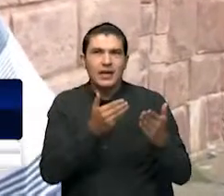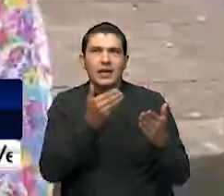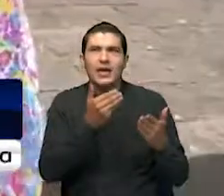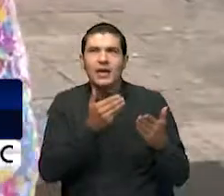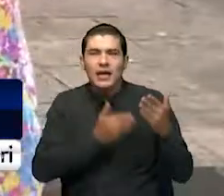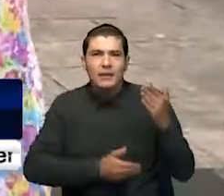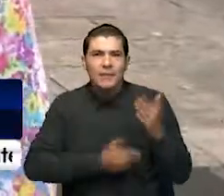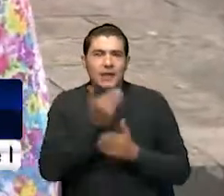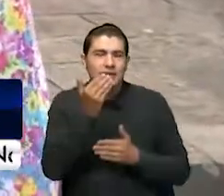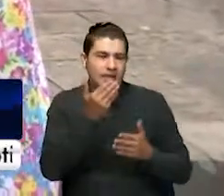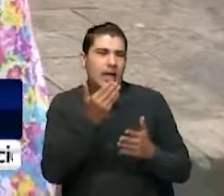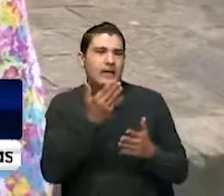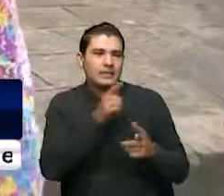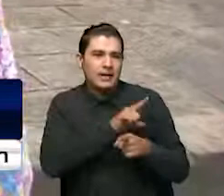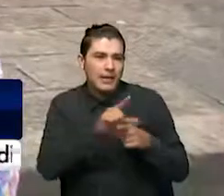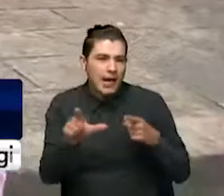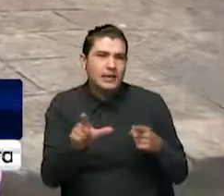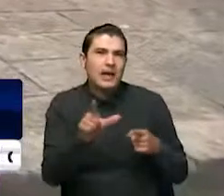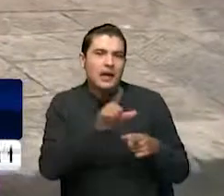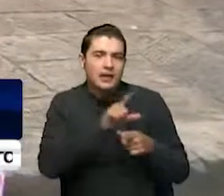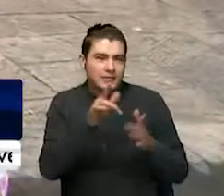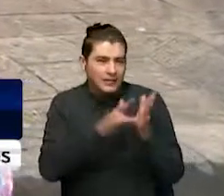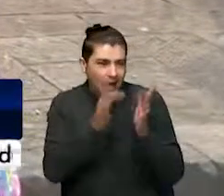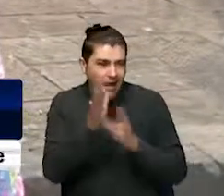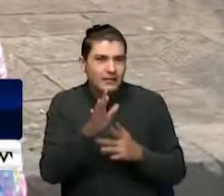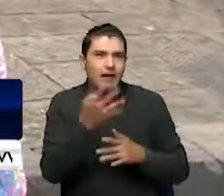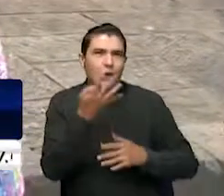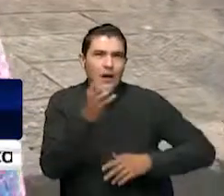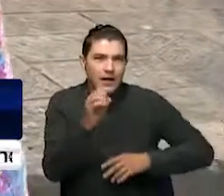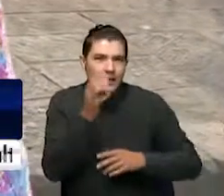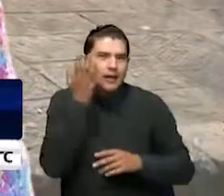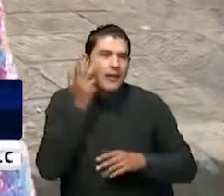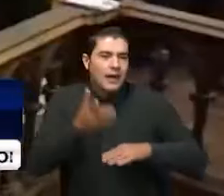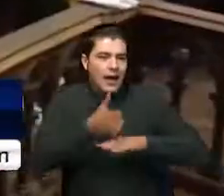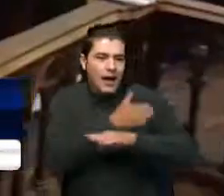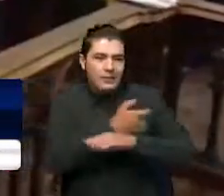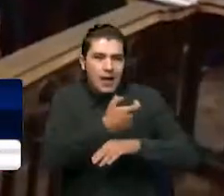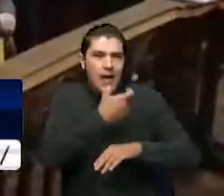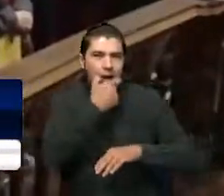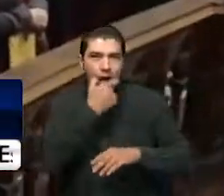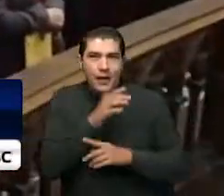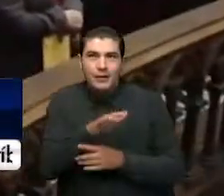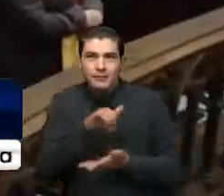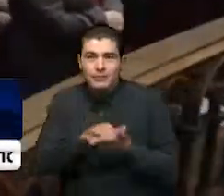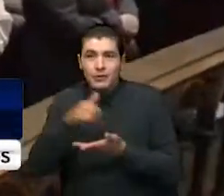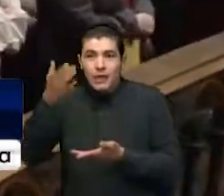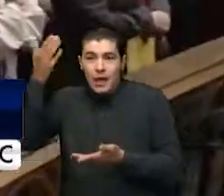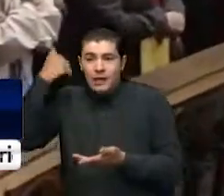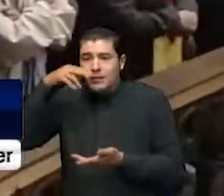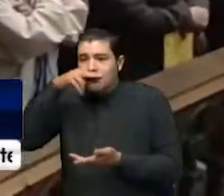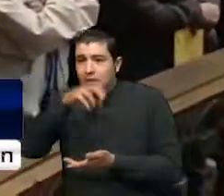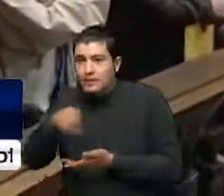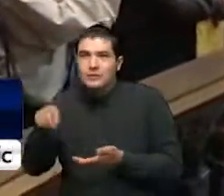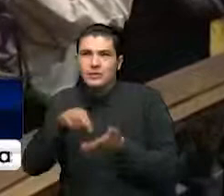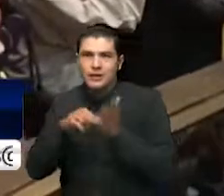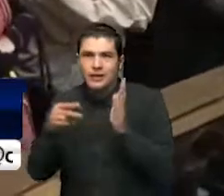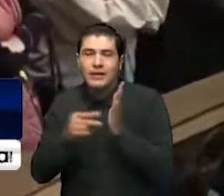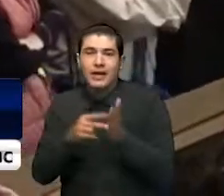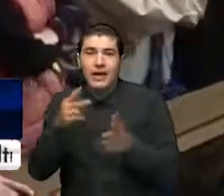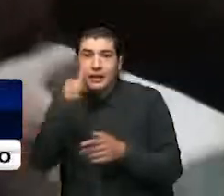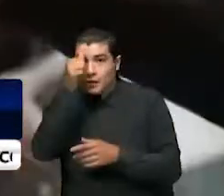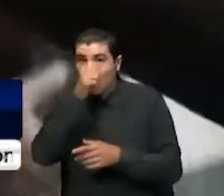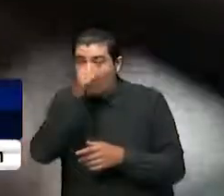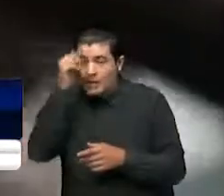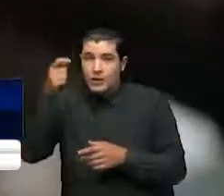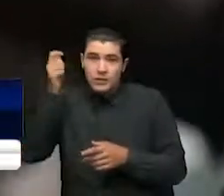Cuaresma. Porque desde muy niños nos enseñaron la señal de Cristo. Las cenizas son el resultado de la quema de las palmas del Domingo de